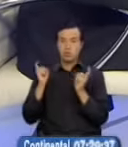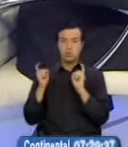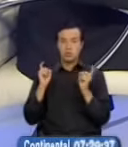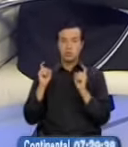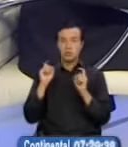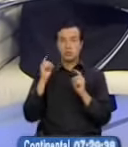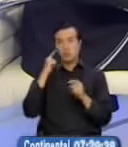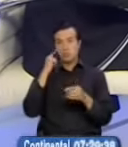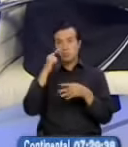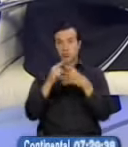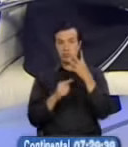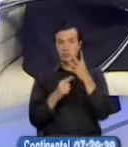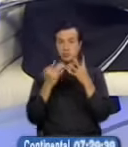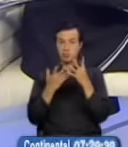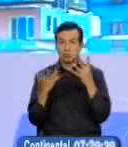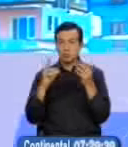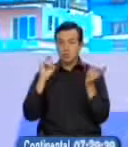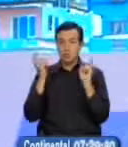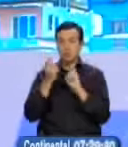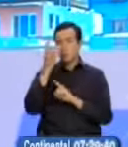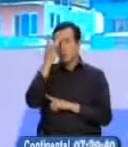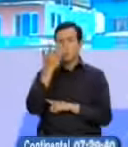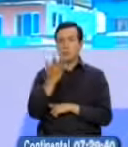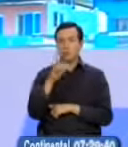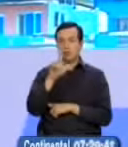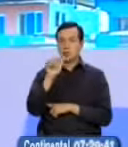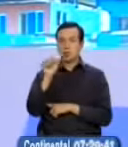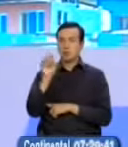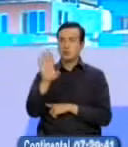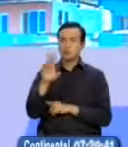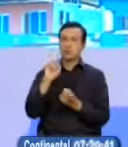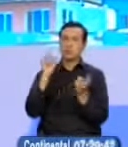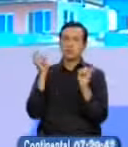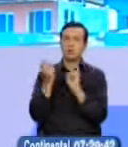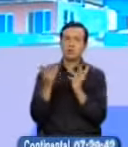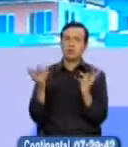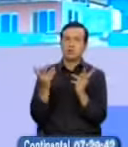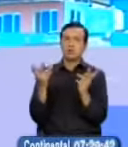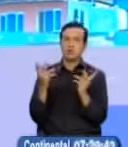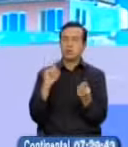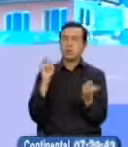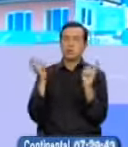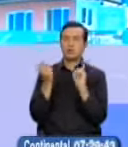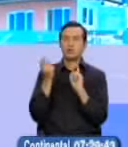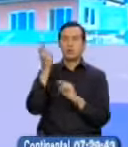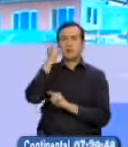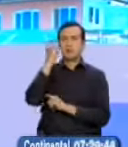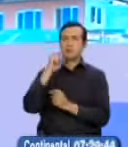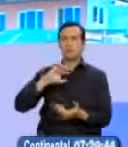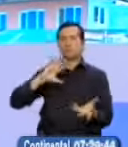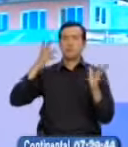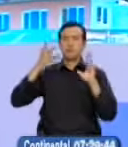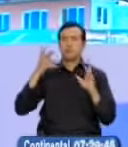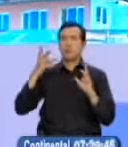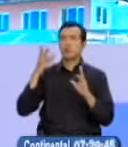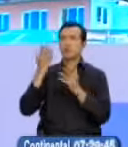los matices que se dan en este tipo de cambio. Porque si escuchas a Lasso, hablas de un cambio que... Escuchas un cambio que parece un